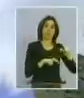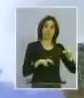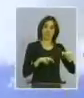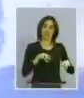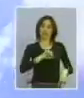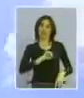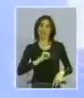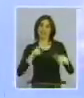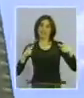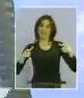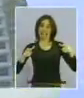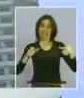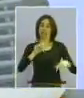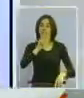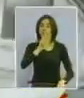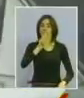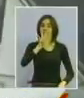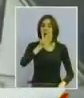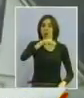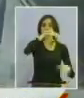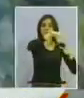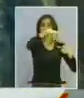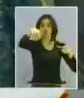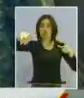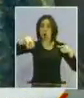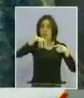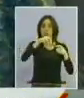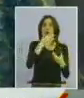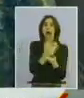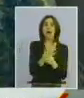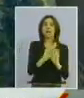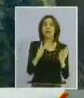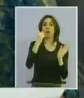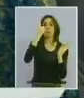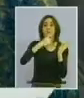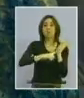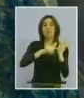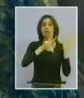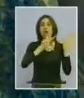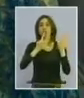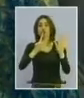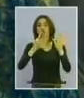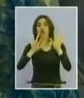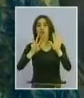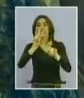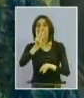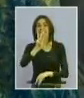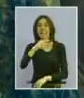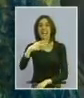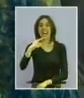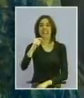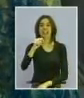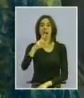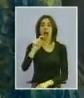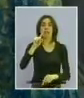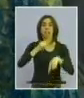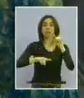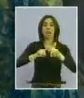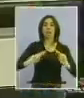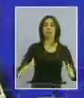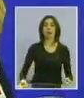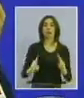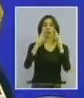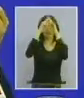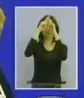Gran Santiago, 34 comunas en total. Solo hay disponibles 1.893 hectáreas de terrenos para